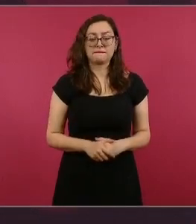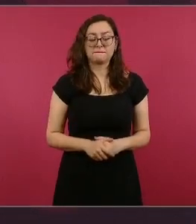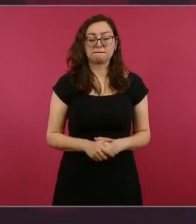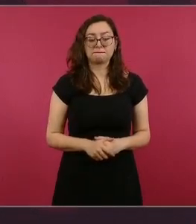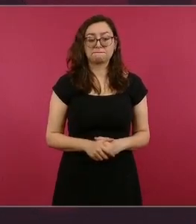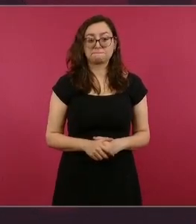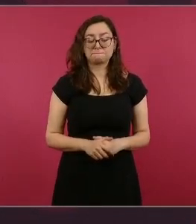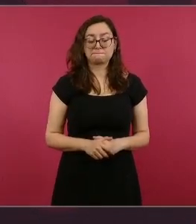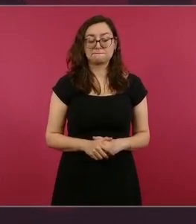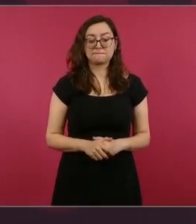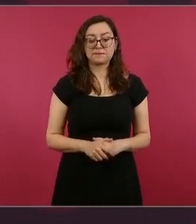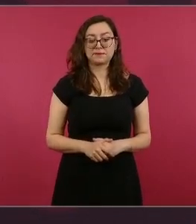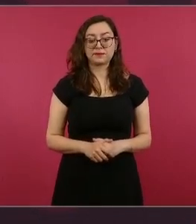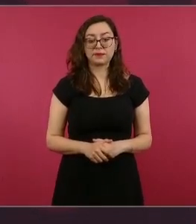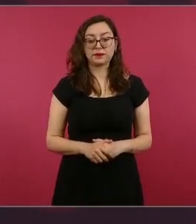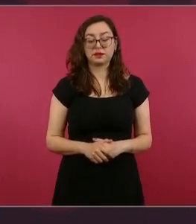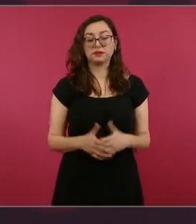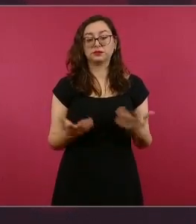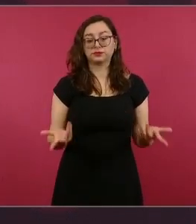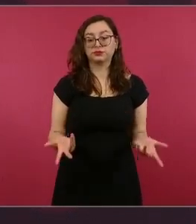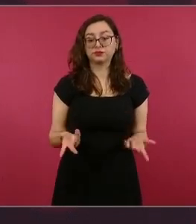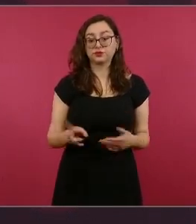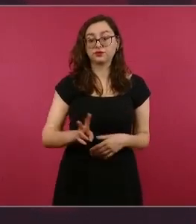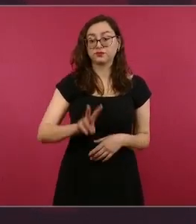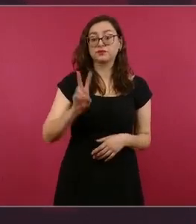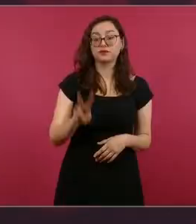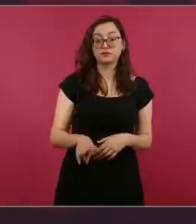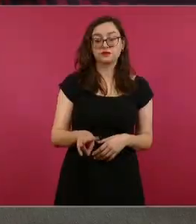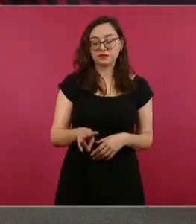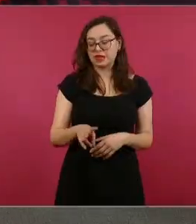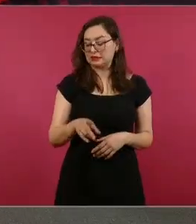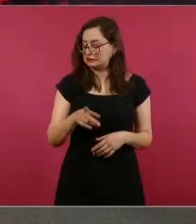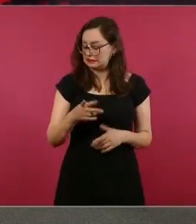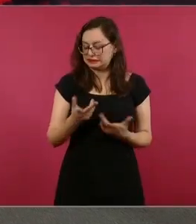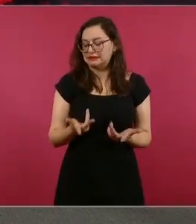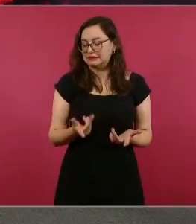asunto, una mentira, así mentira,